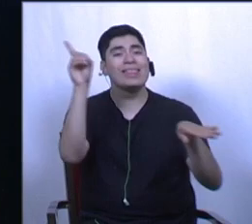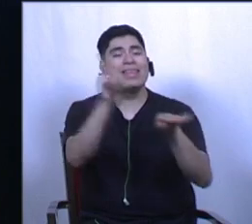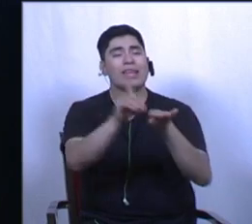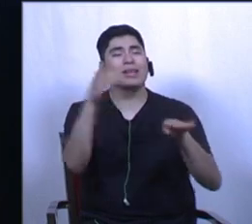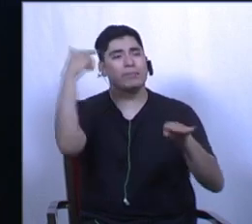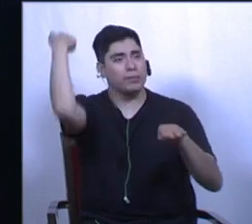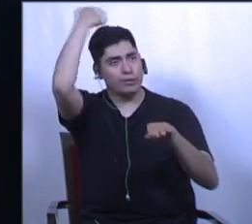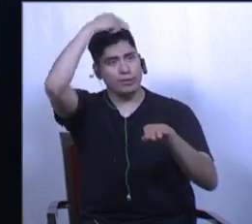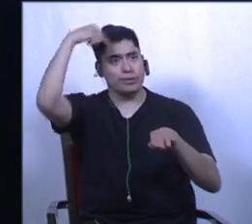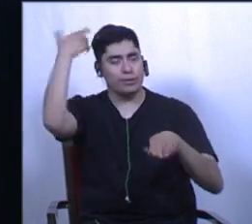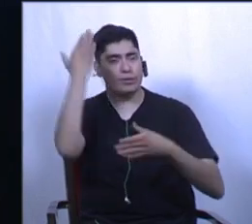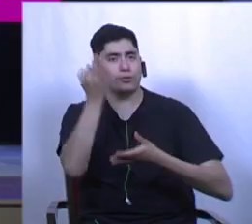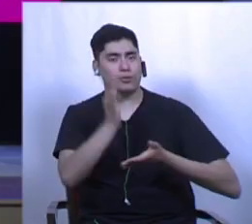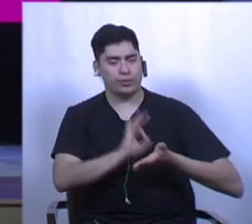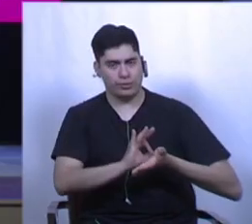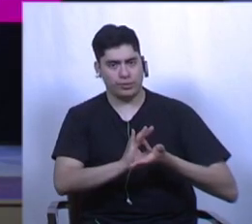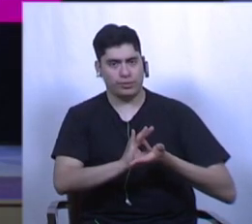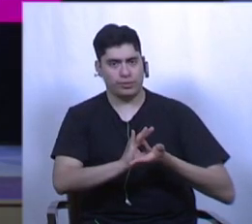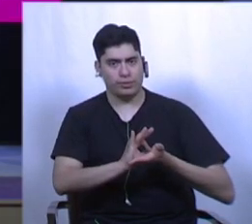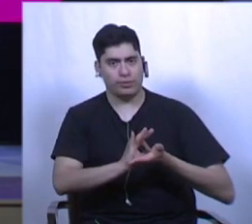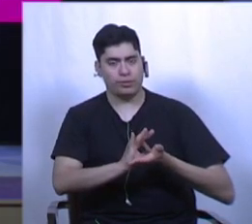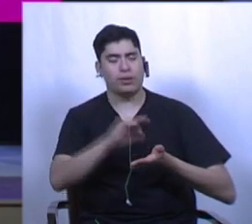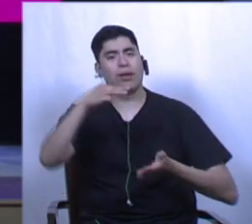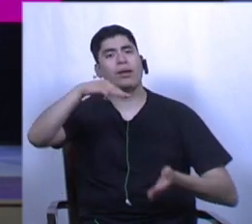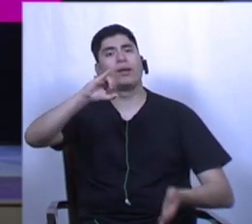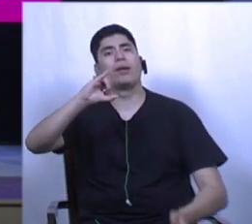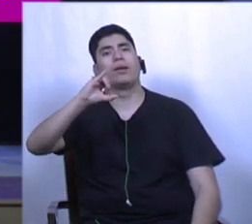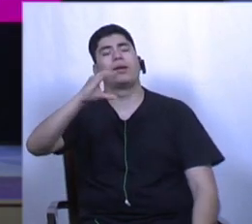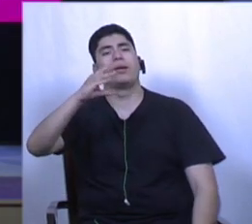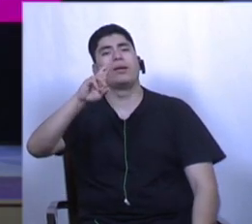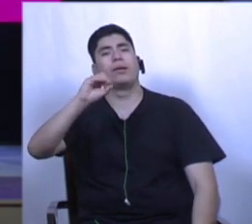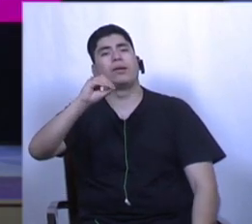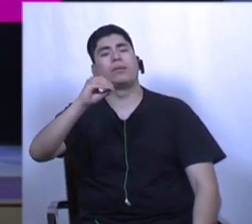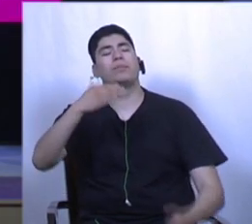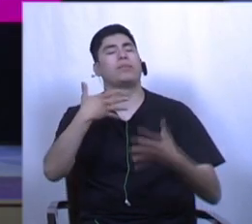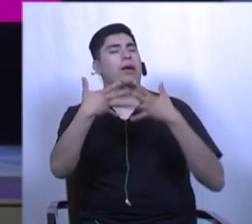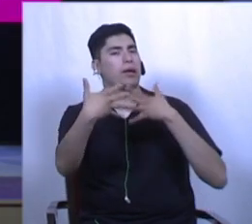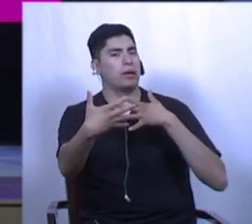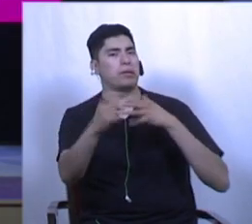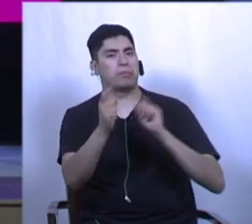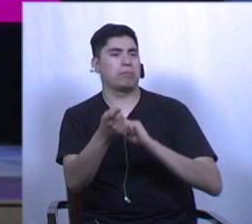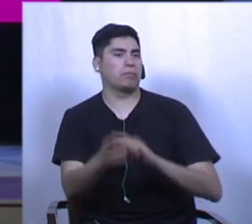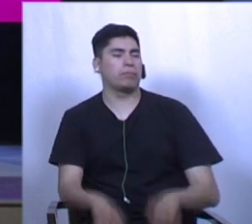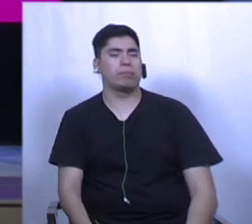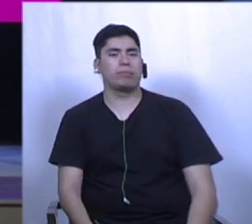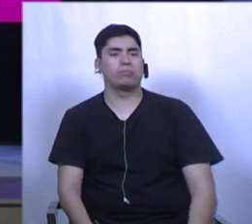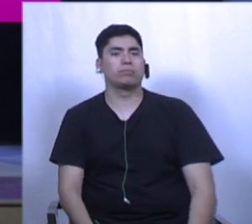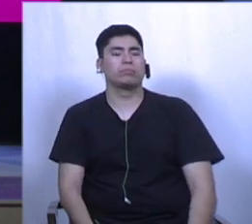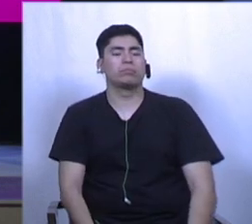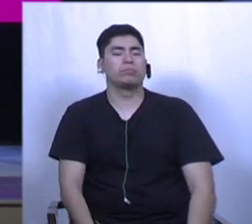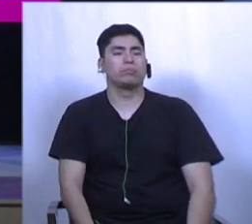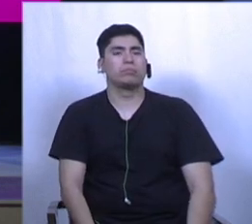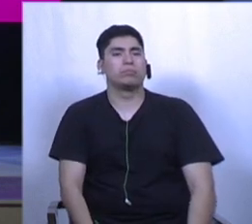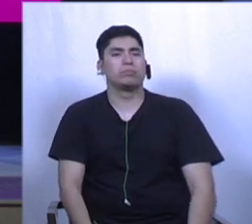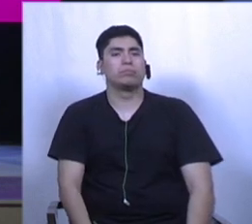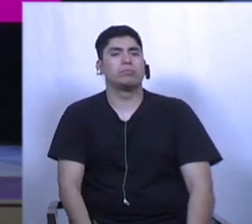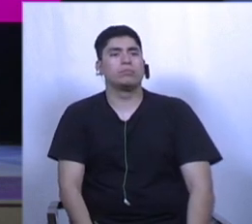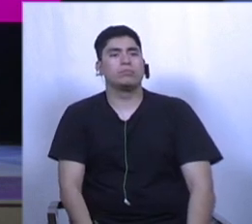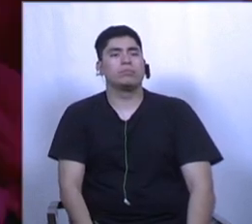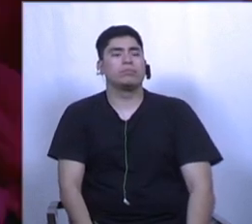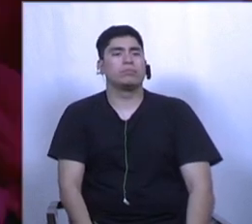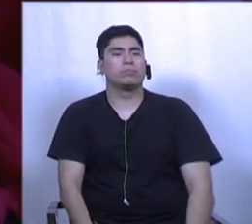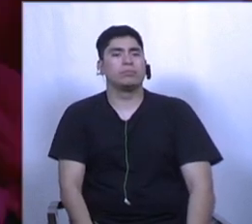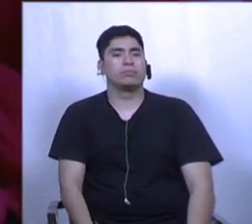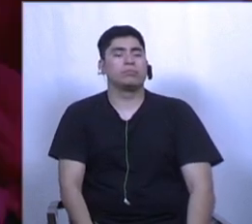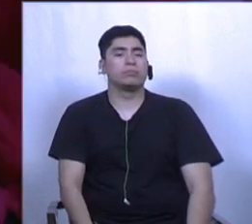cerebro, generando microtransmisores en nuestro intestino, emitiendo serotonina en el intestino,